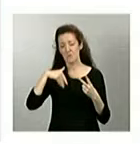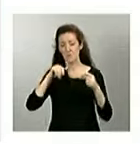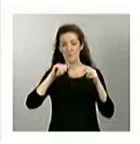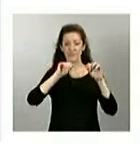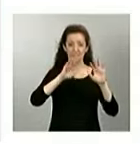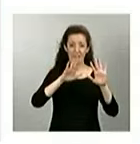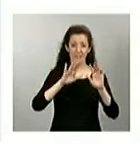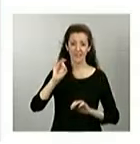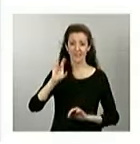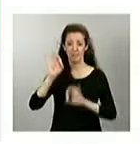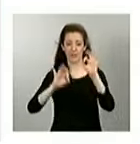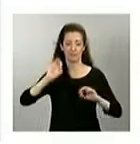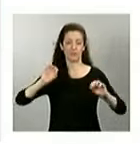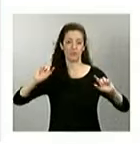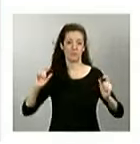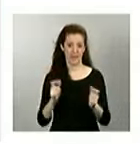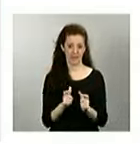determinados